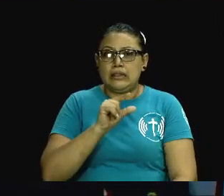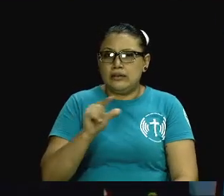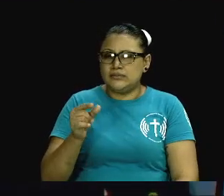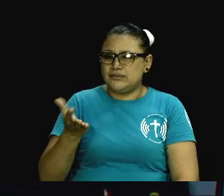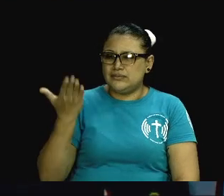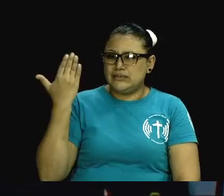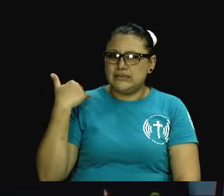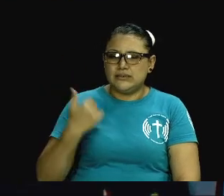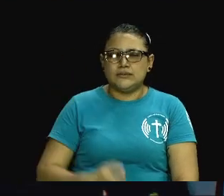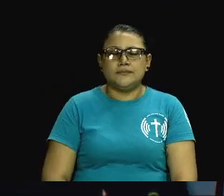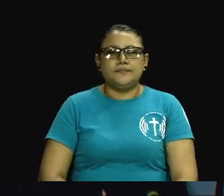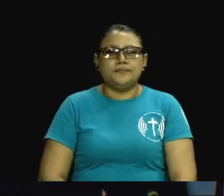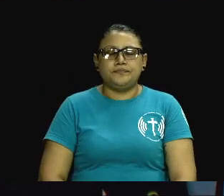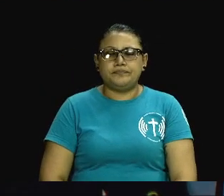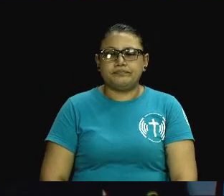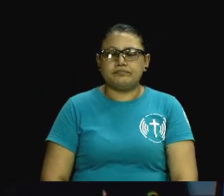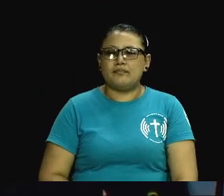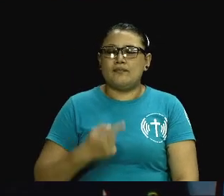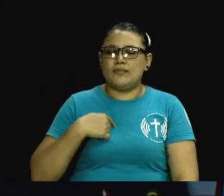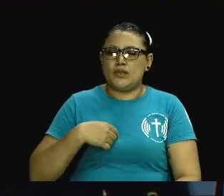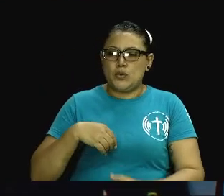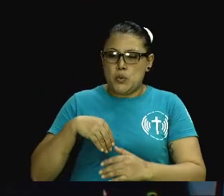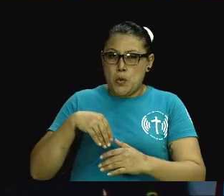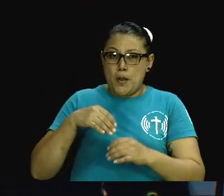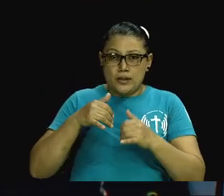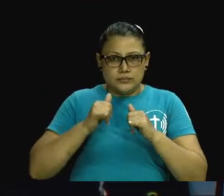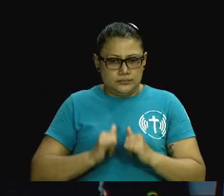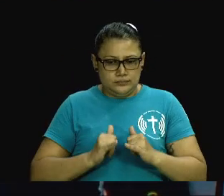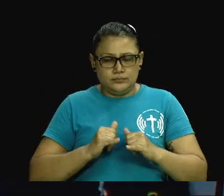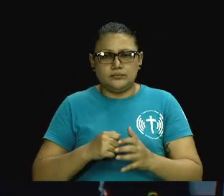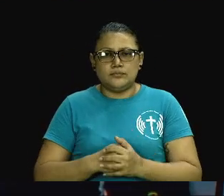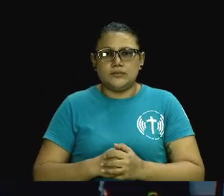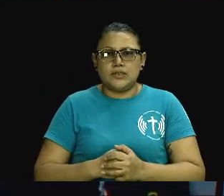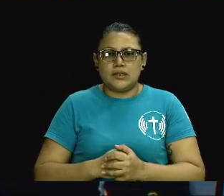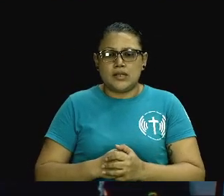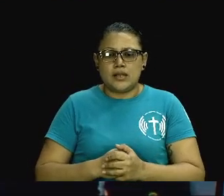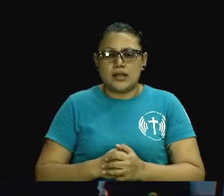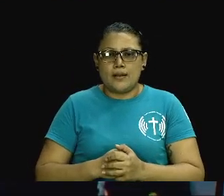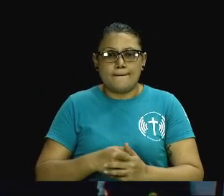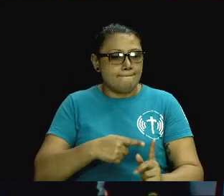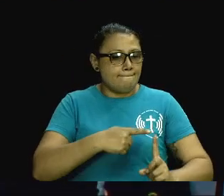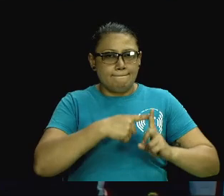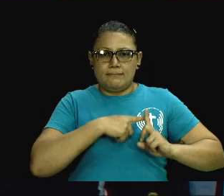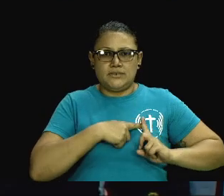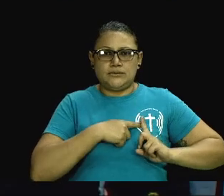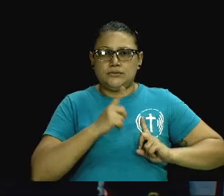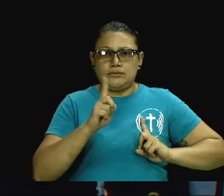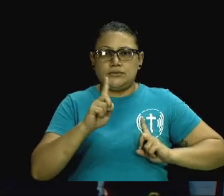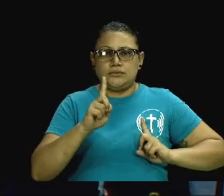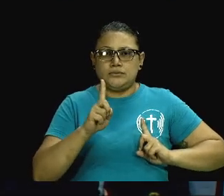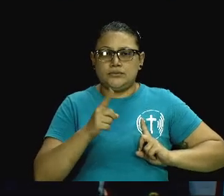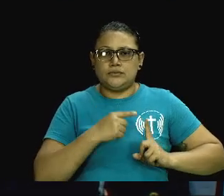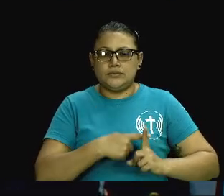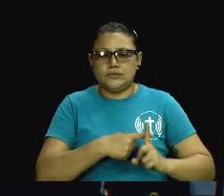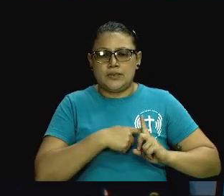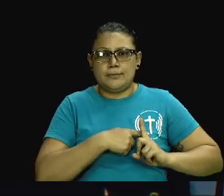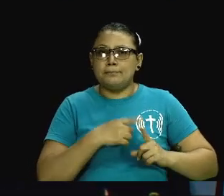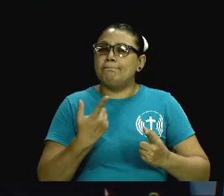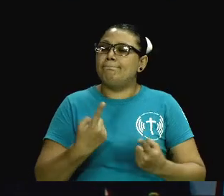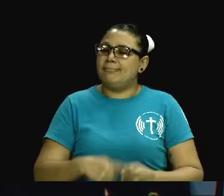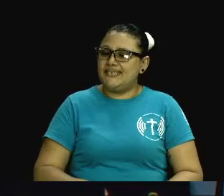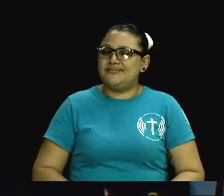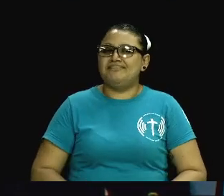contaba con un testimonio nos hospedamos en la casa de unos de unas personas que no son cristianas evangélicas pero tienen un gran